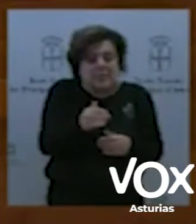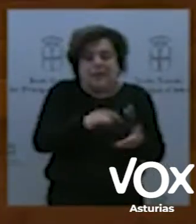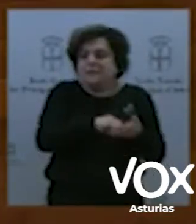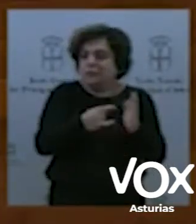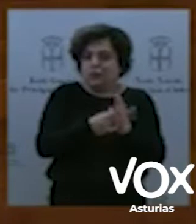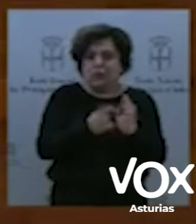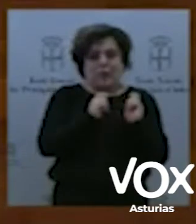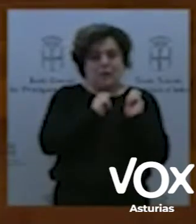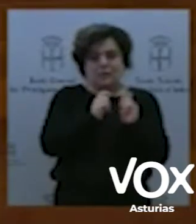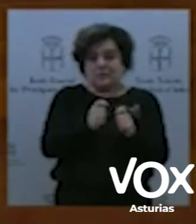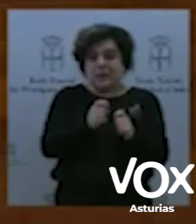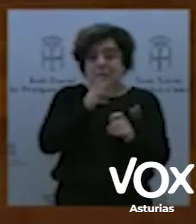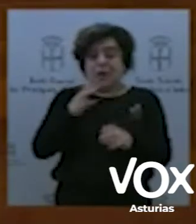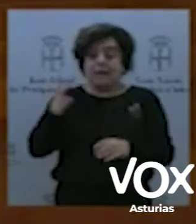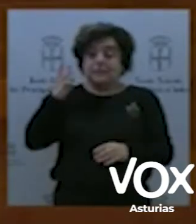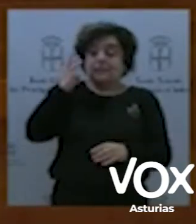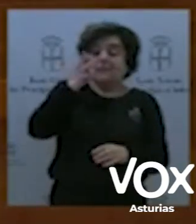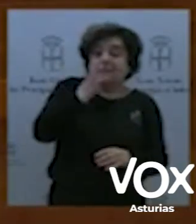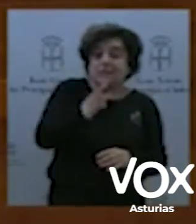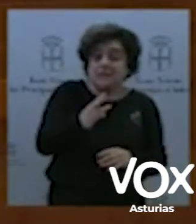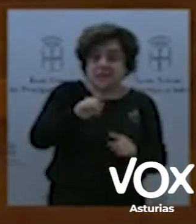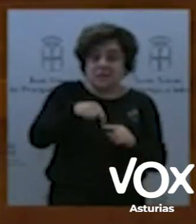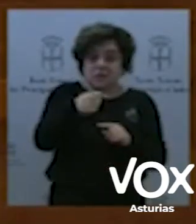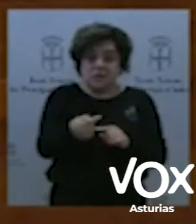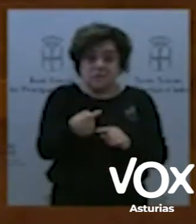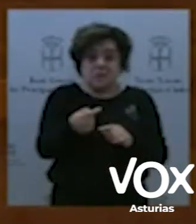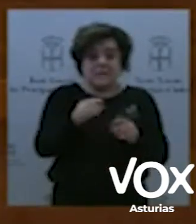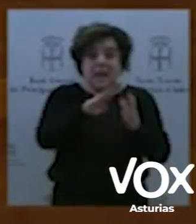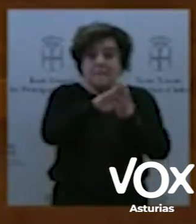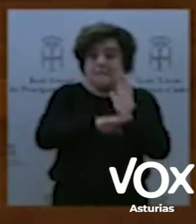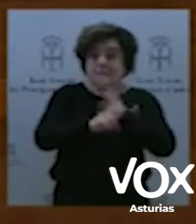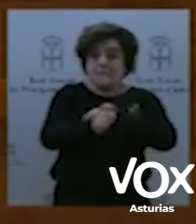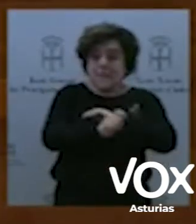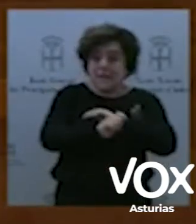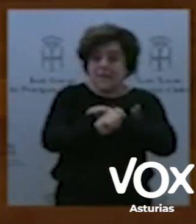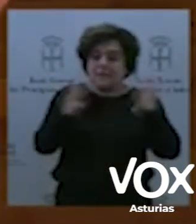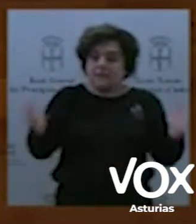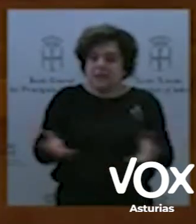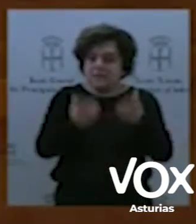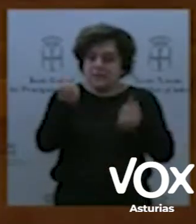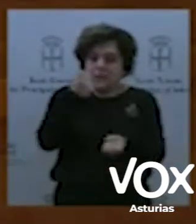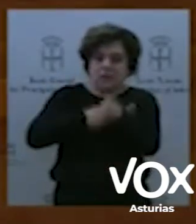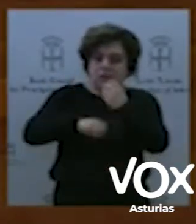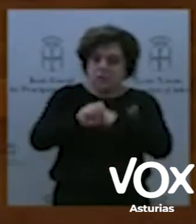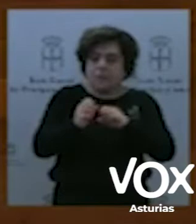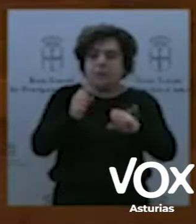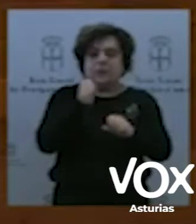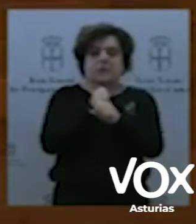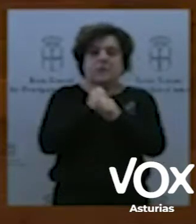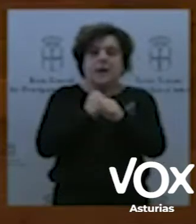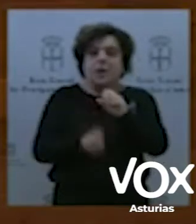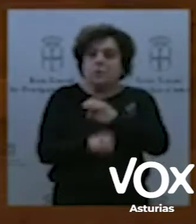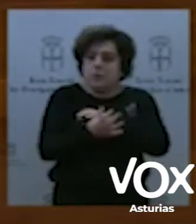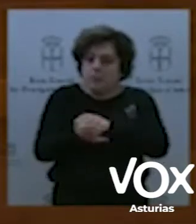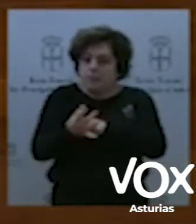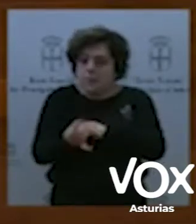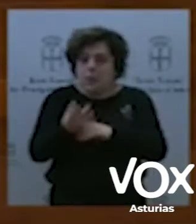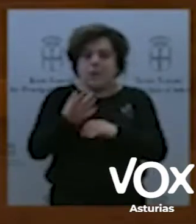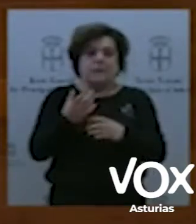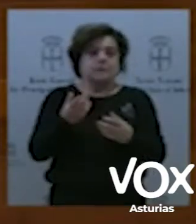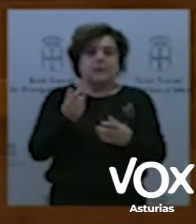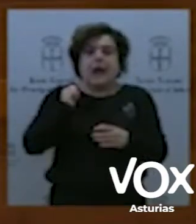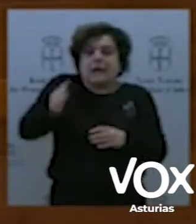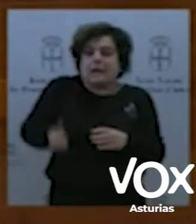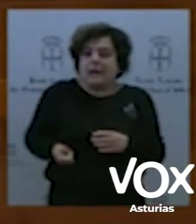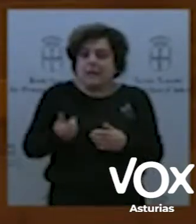medidas de reactivación económica que creen empleo y creen prosperidad. Para ustedes todo se ha reducido a la expectativa de unas ayudas